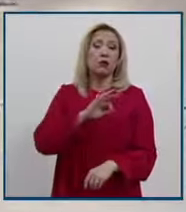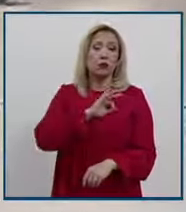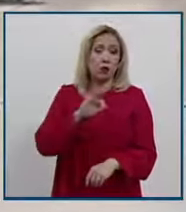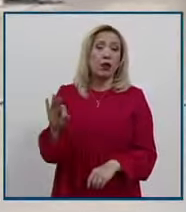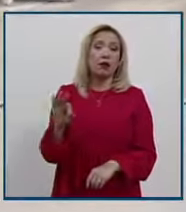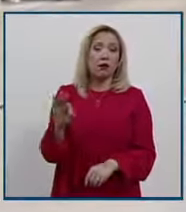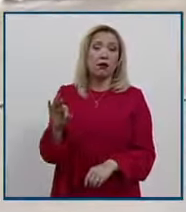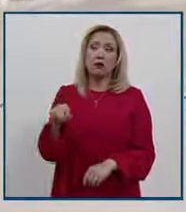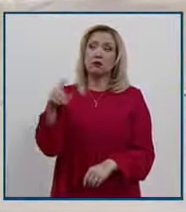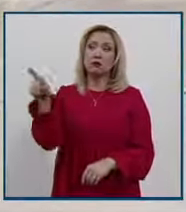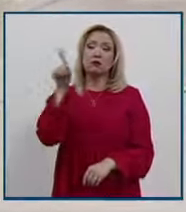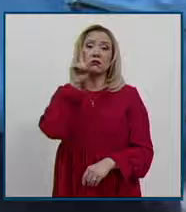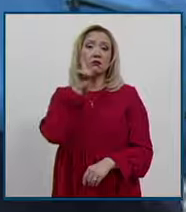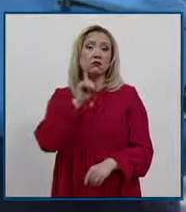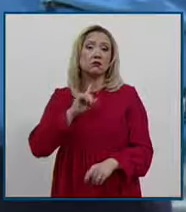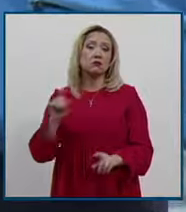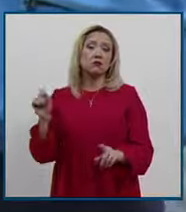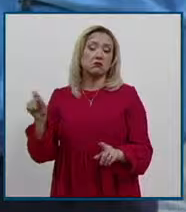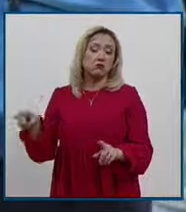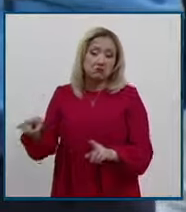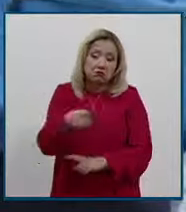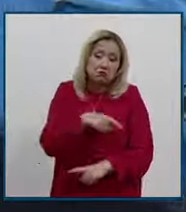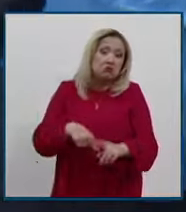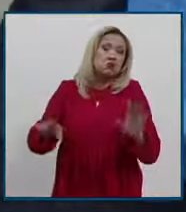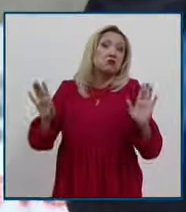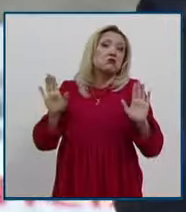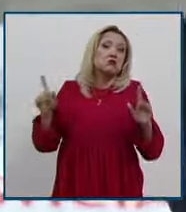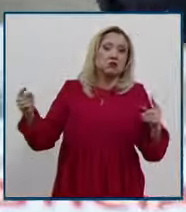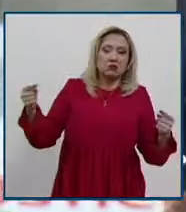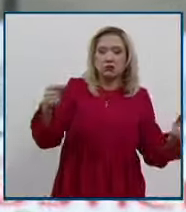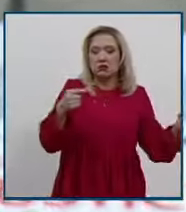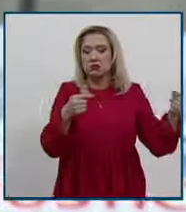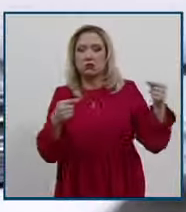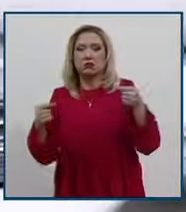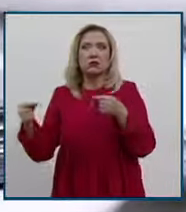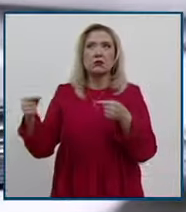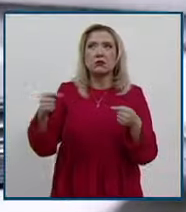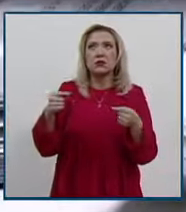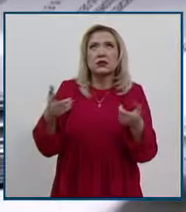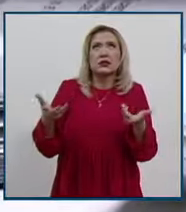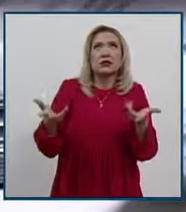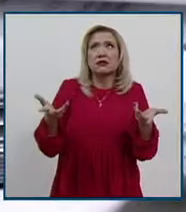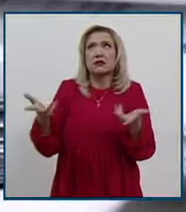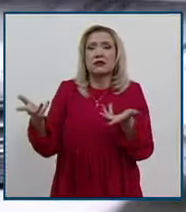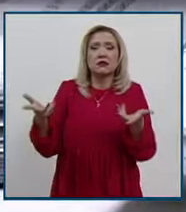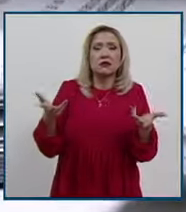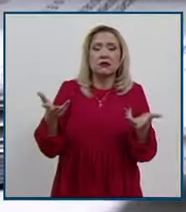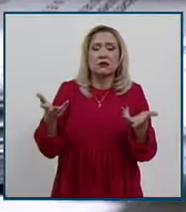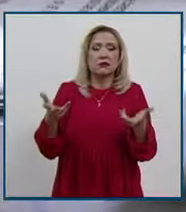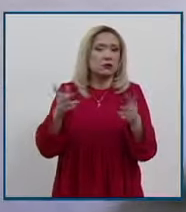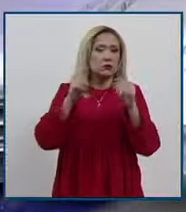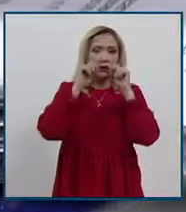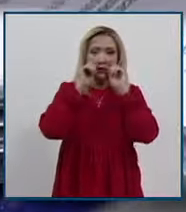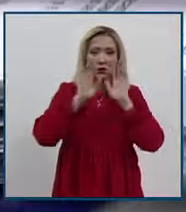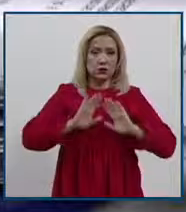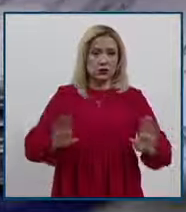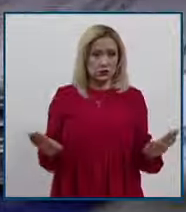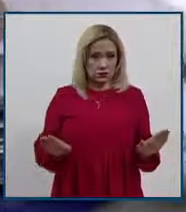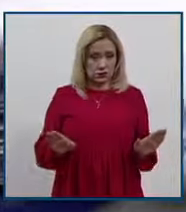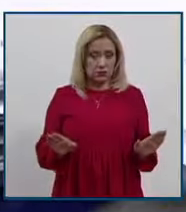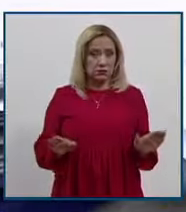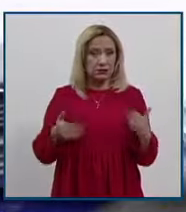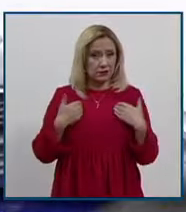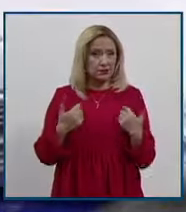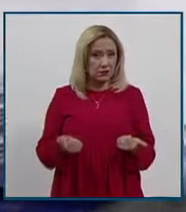víctima puede provenir de las circunstancias de las relaciones de poder que tiene con sus agresores lo anterior sin que